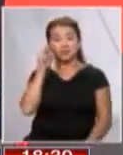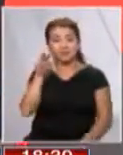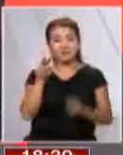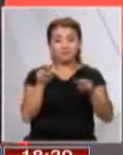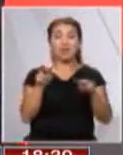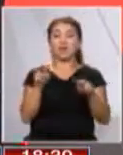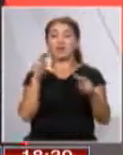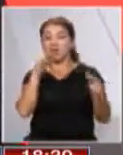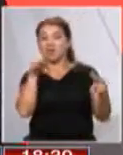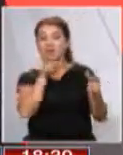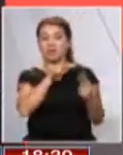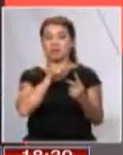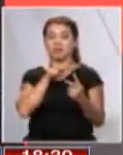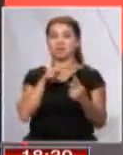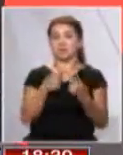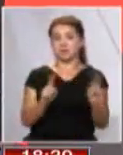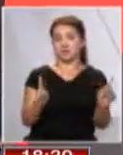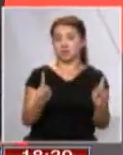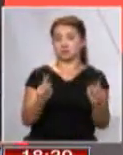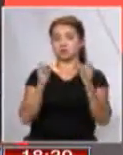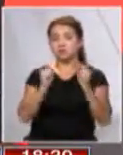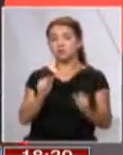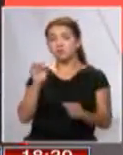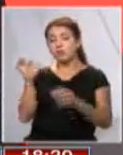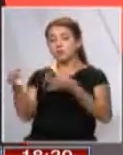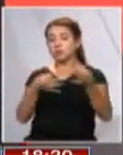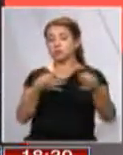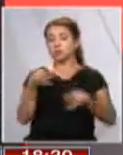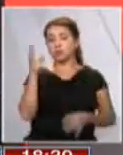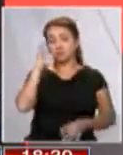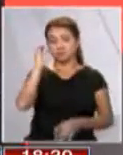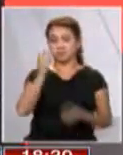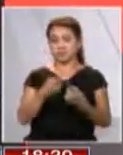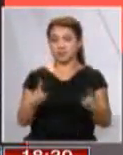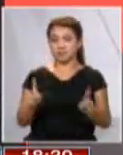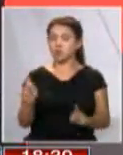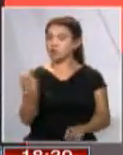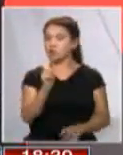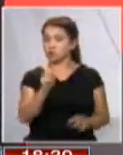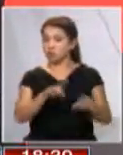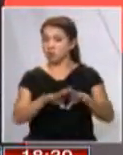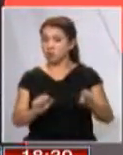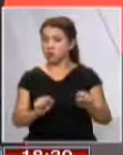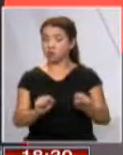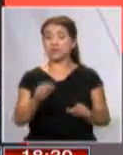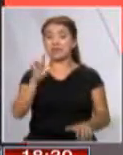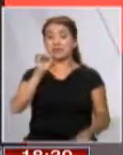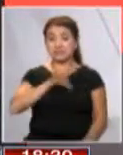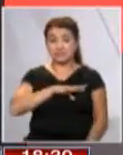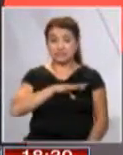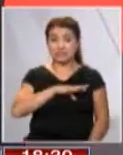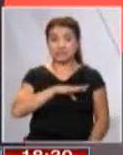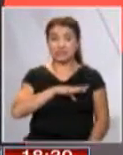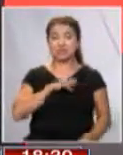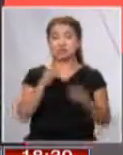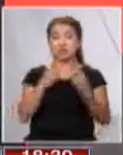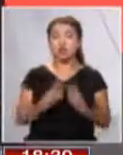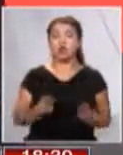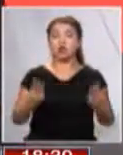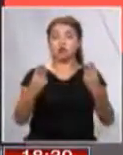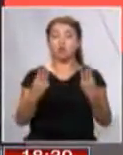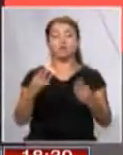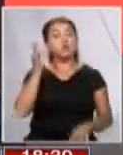cosas distintos entiendo que podemos opinar distinto pero lo que no me parece es que yo creo que en chile el ono mujeres